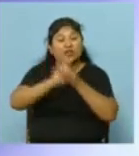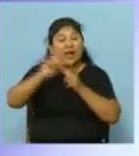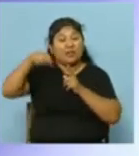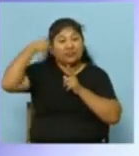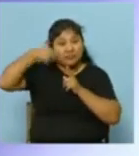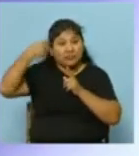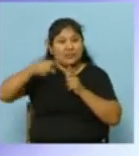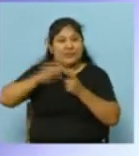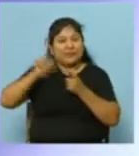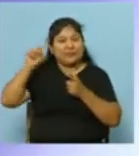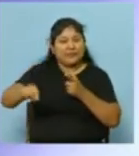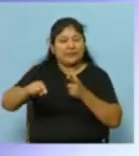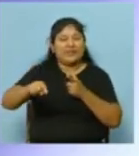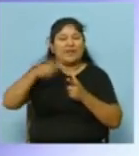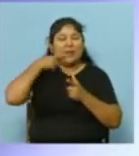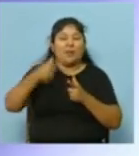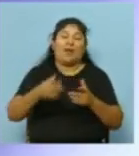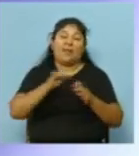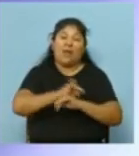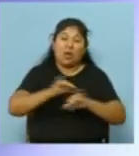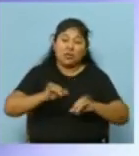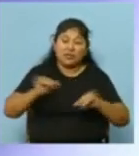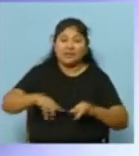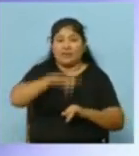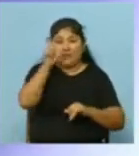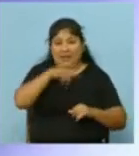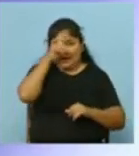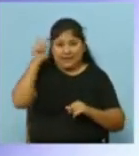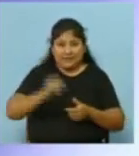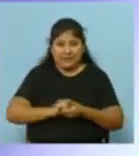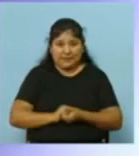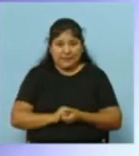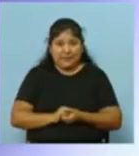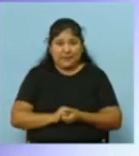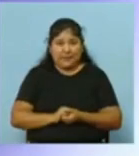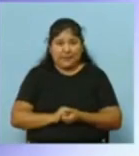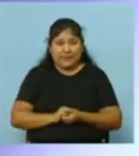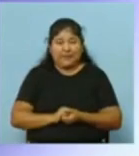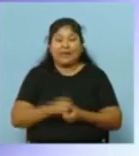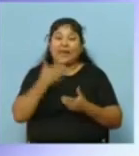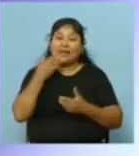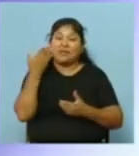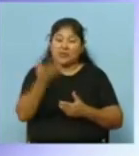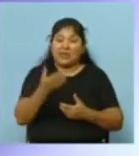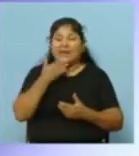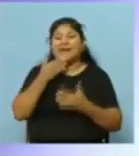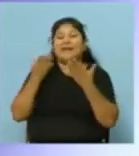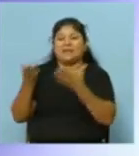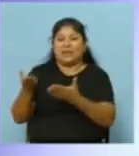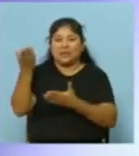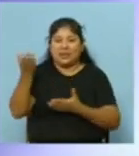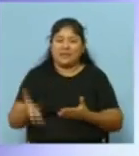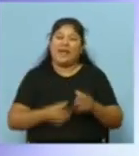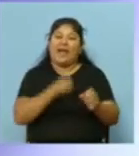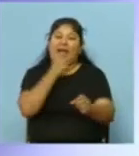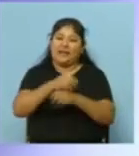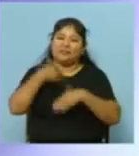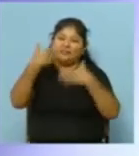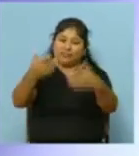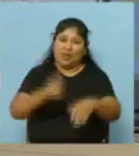nivel nacional y también provincial gracias por este contacto no muchas gracias a ustedes es un abrazo hasta cualquier